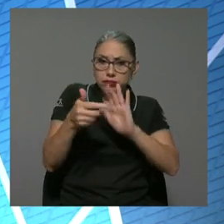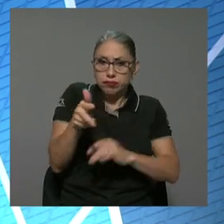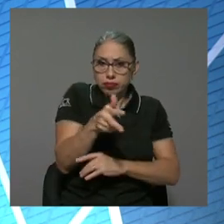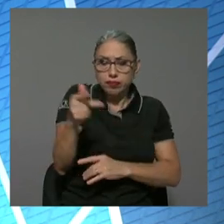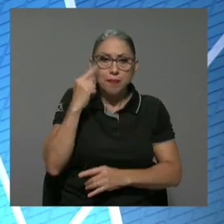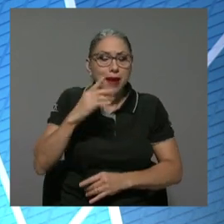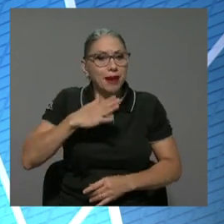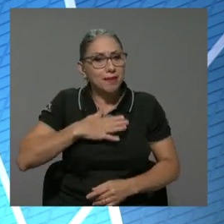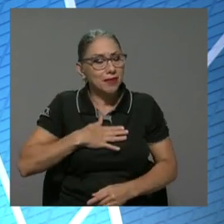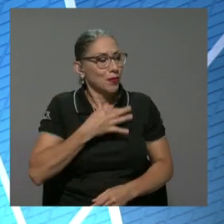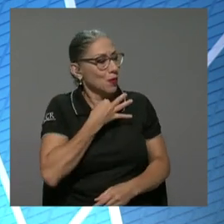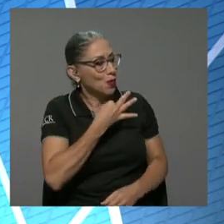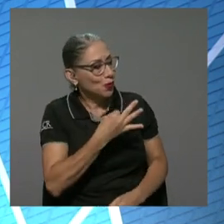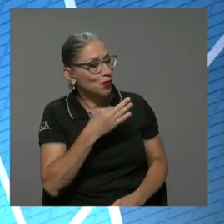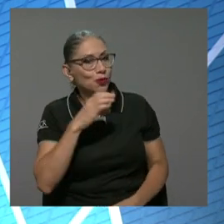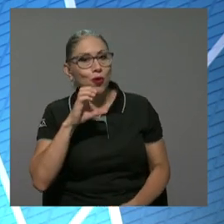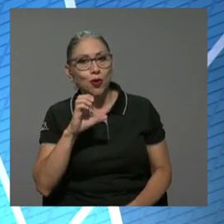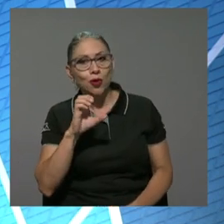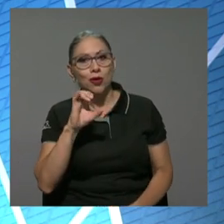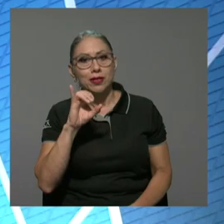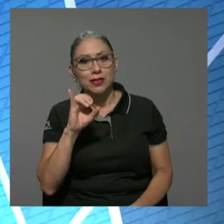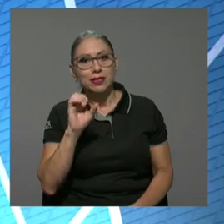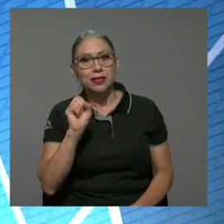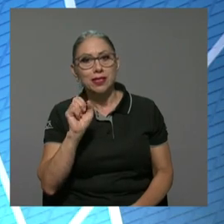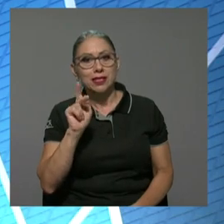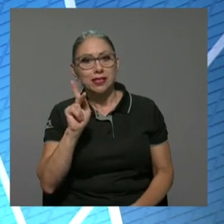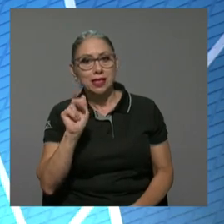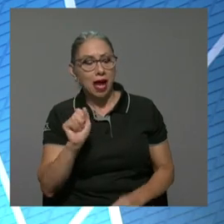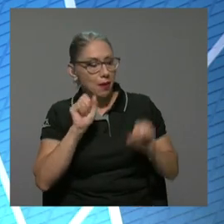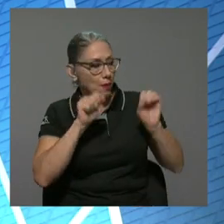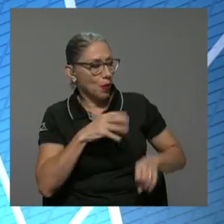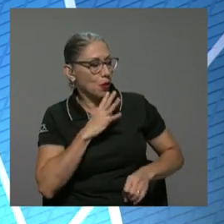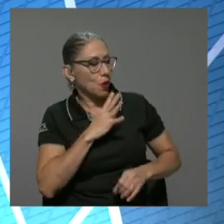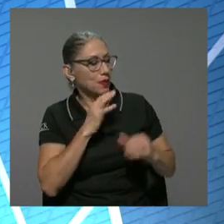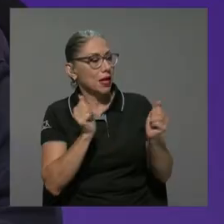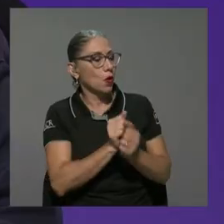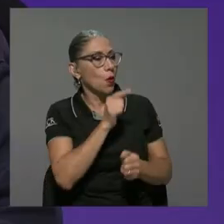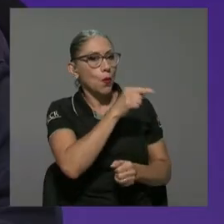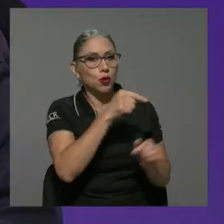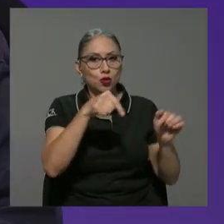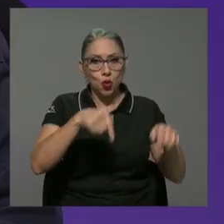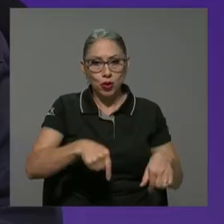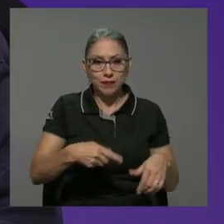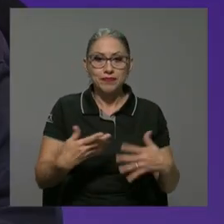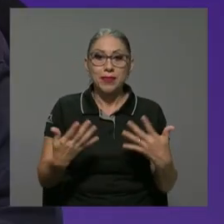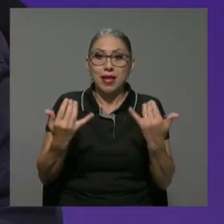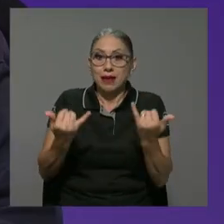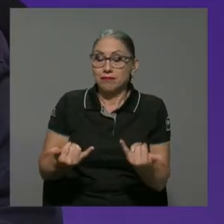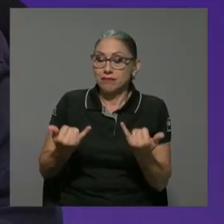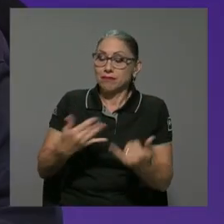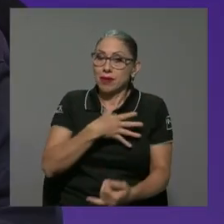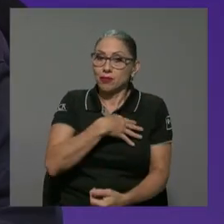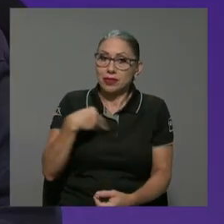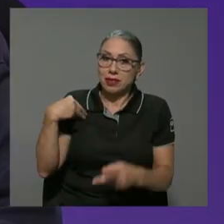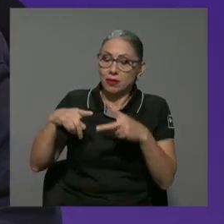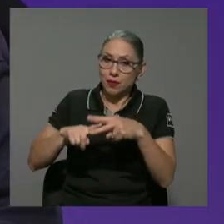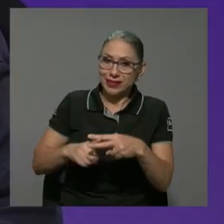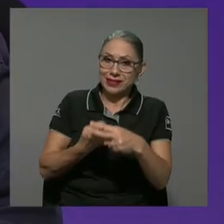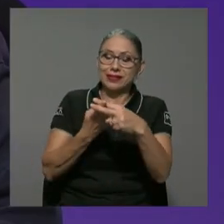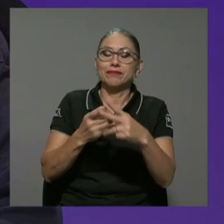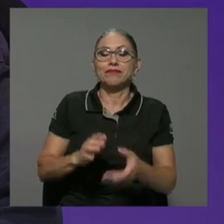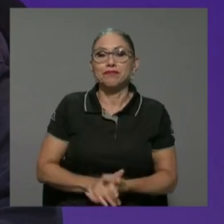gusto, Cisca, poder conversar con vos el día de hoy. Y creo que sin más preámbulo me gustaría comenzar.